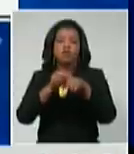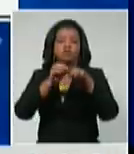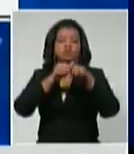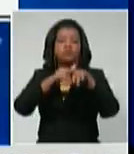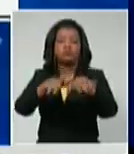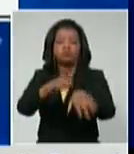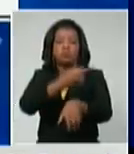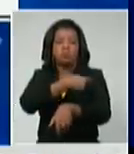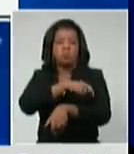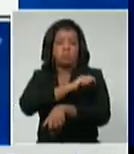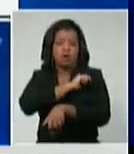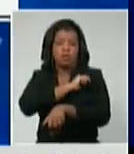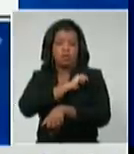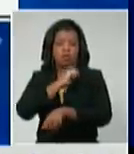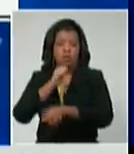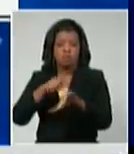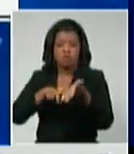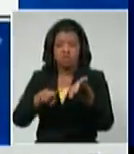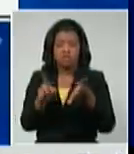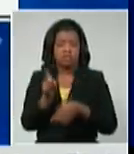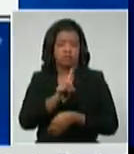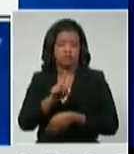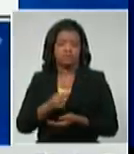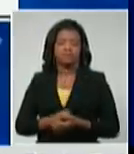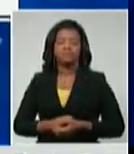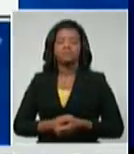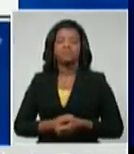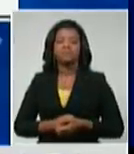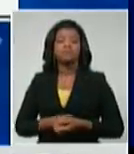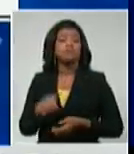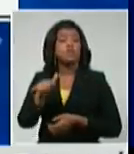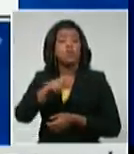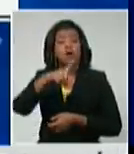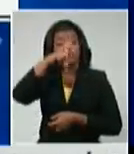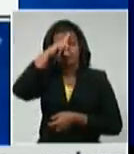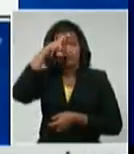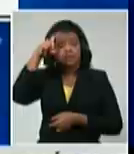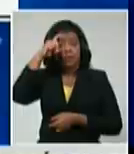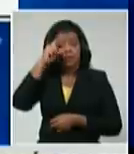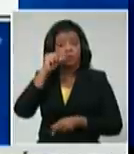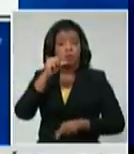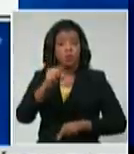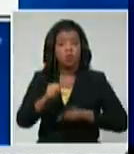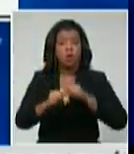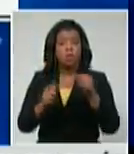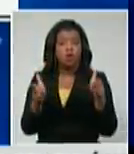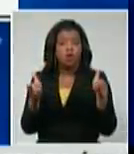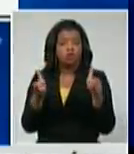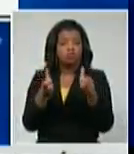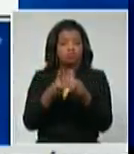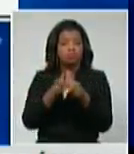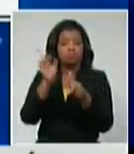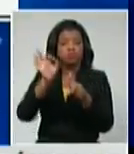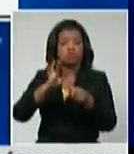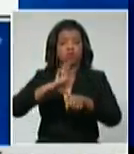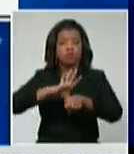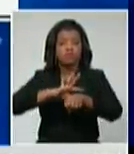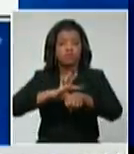provincia. Santi Espíritu, que también ha venido disminuyendo la tasa de incidencia, pues es de